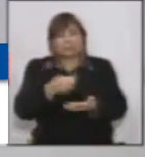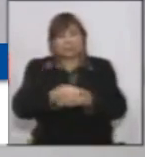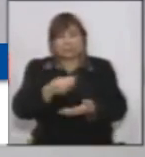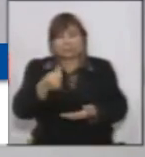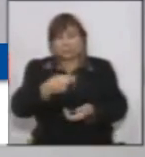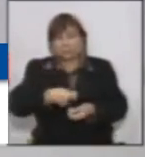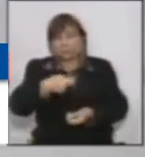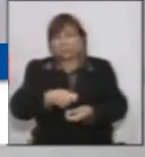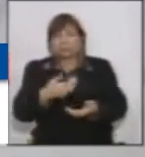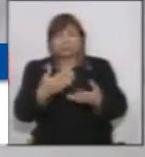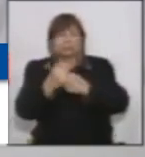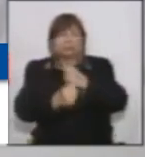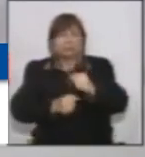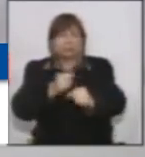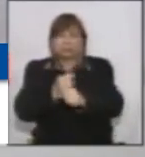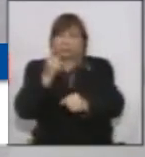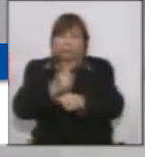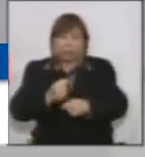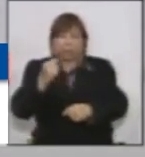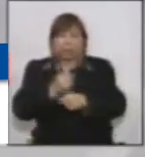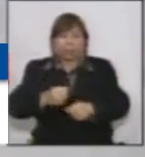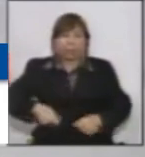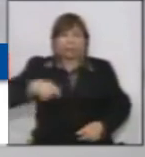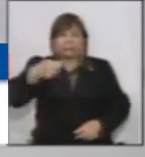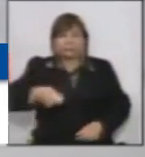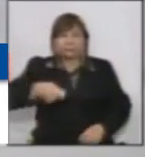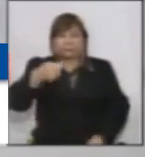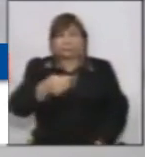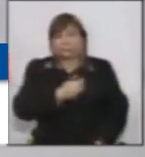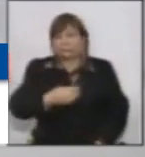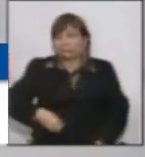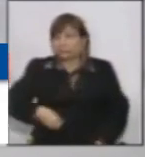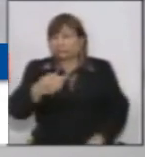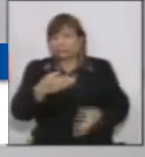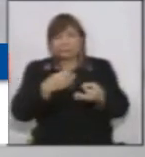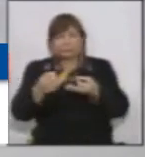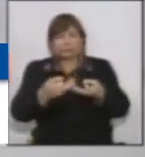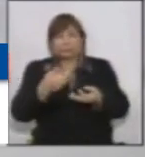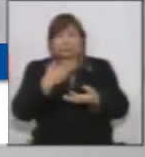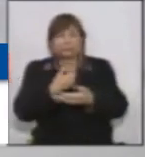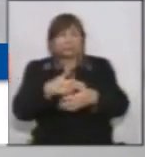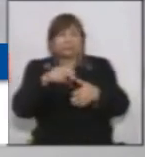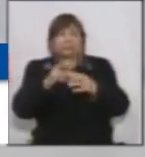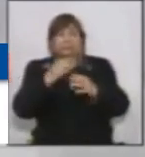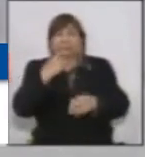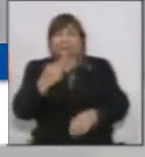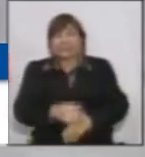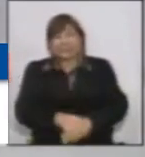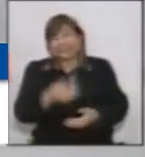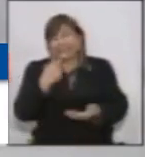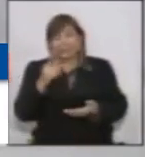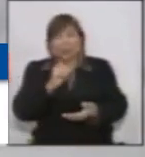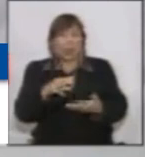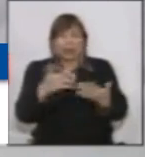y sus aportes, que durante muchos años han trabajado y su esfuerzo lo han entregado al Estado, y la ministra de Economía, muy suelta de dientes, le dice, ese